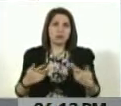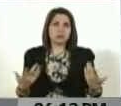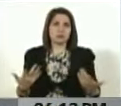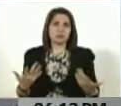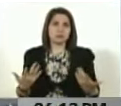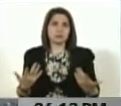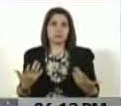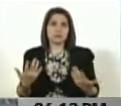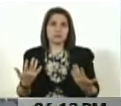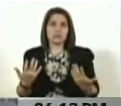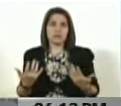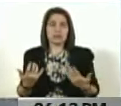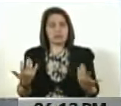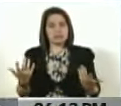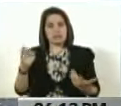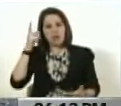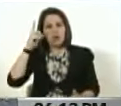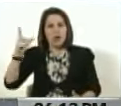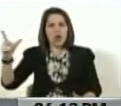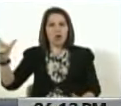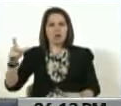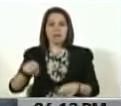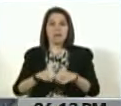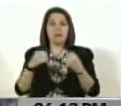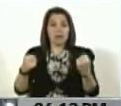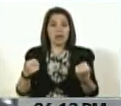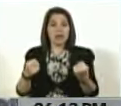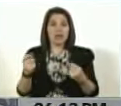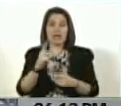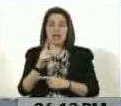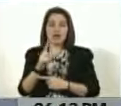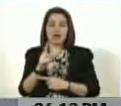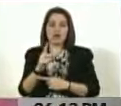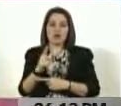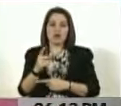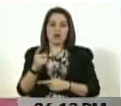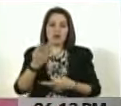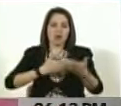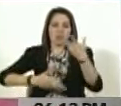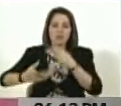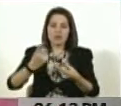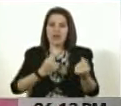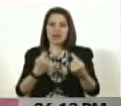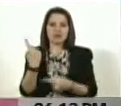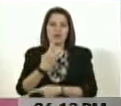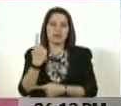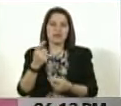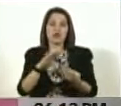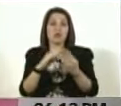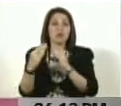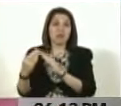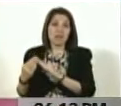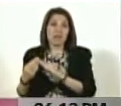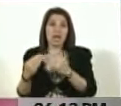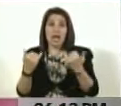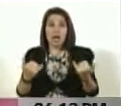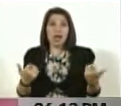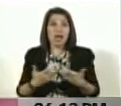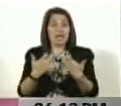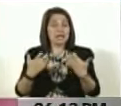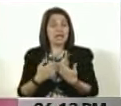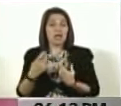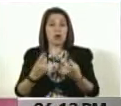Ya rompemos la lógica de la panadería comercial y entramos a la lógica de la panadería comunitaria. Toda la panadería comunitaria ahorita en plena guerra